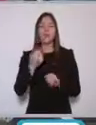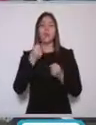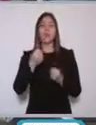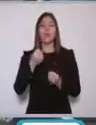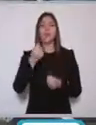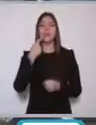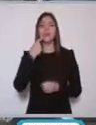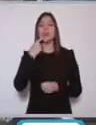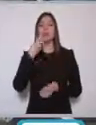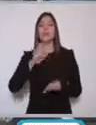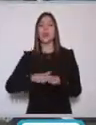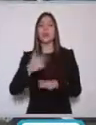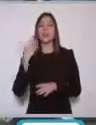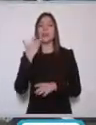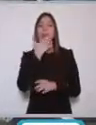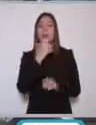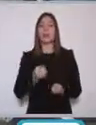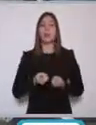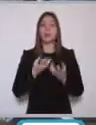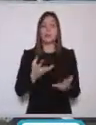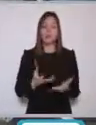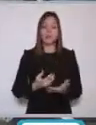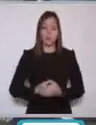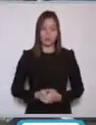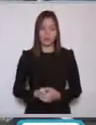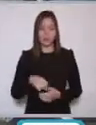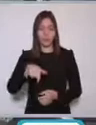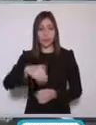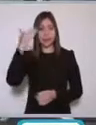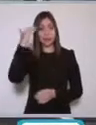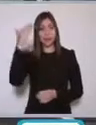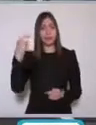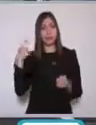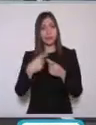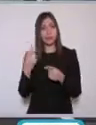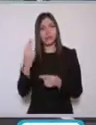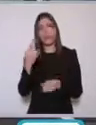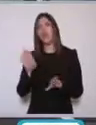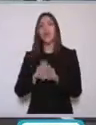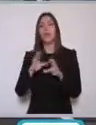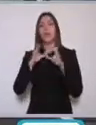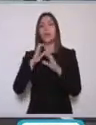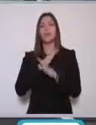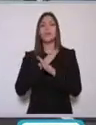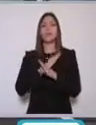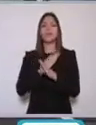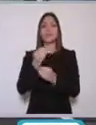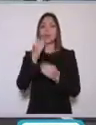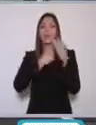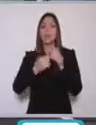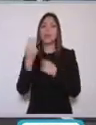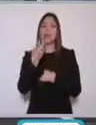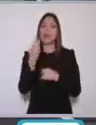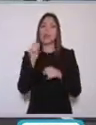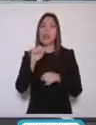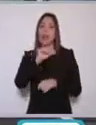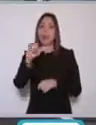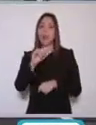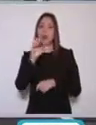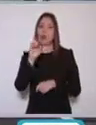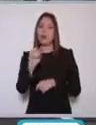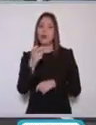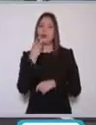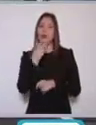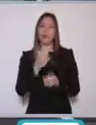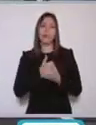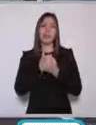dices, es aromático y también le da ¿Y sabes bastante qué, chef? sabor. Para esta temporada en que sí necesitamos reforzar nuestras defensas, tú mejor que nadie lo sabes, que el ajo es como